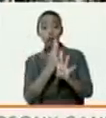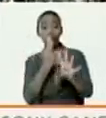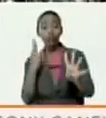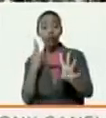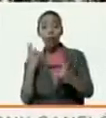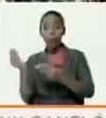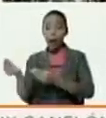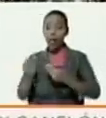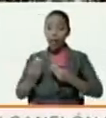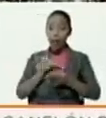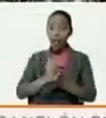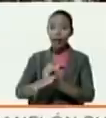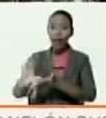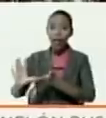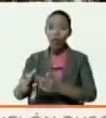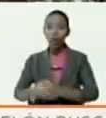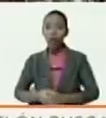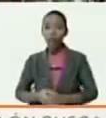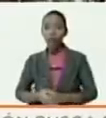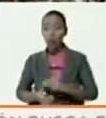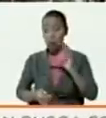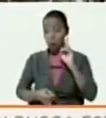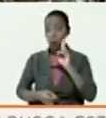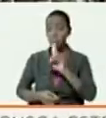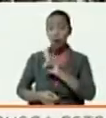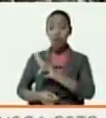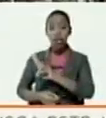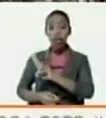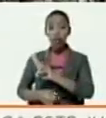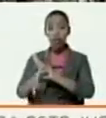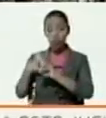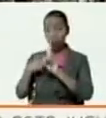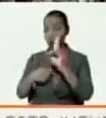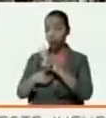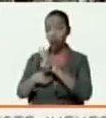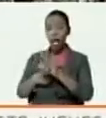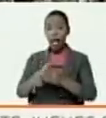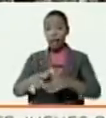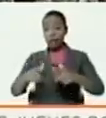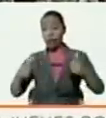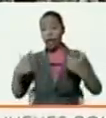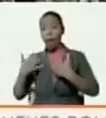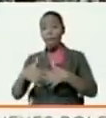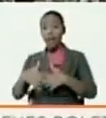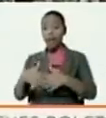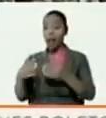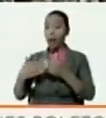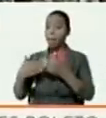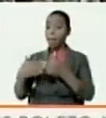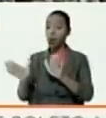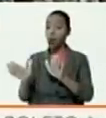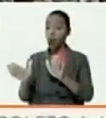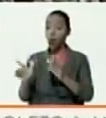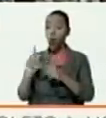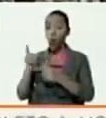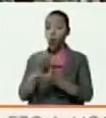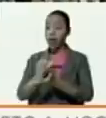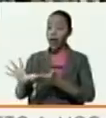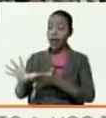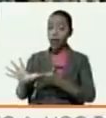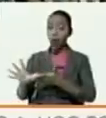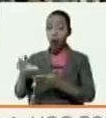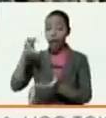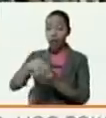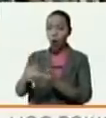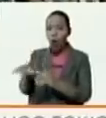recibir crédito. Los hemos visto. Grandes empresas, y apenas hay la puerta abierta, un crédito del Estado,